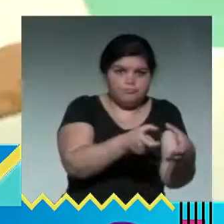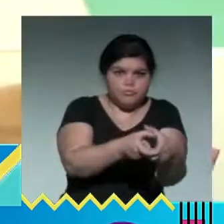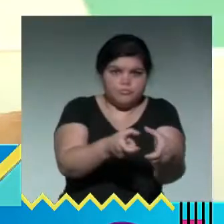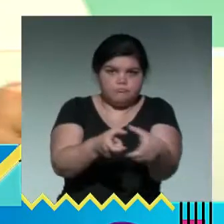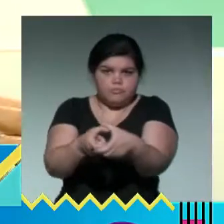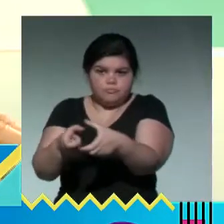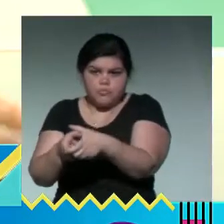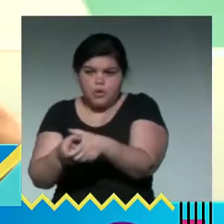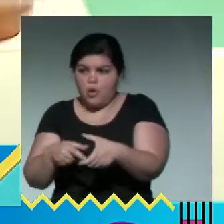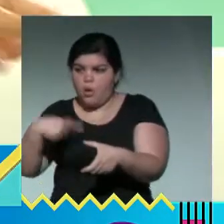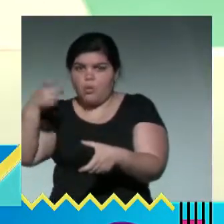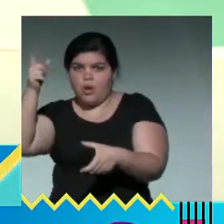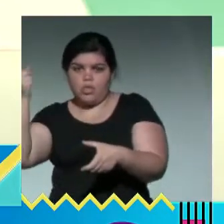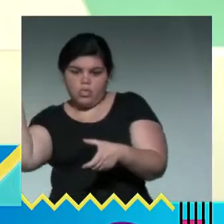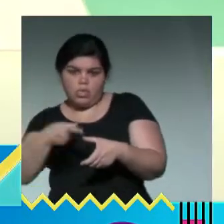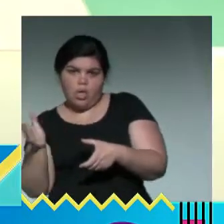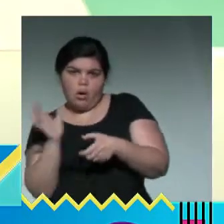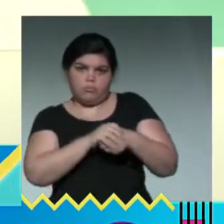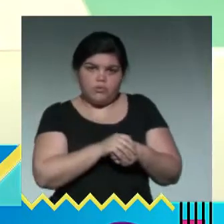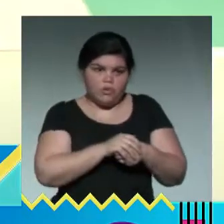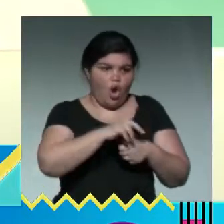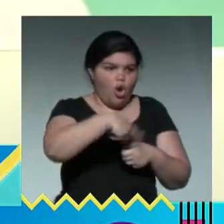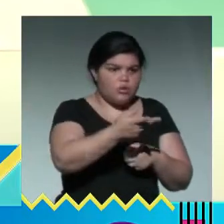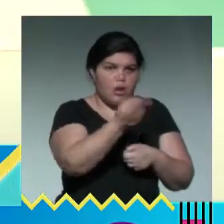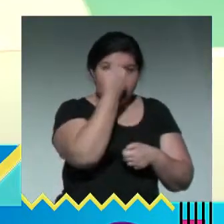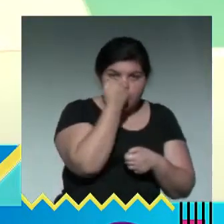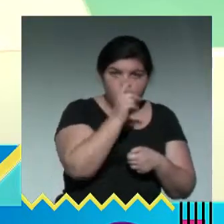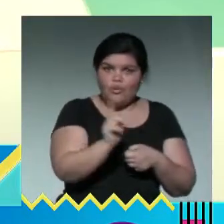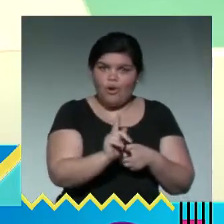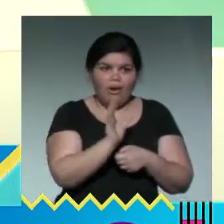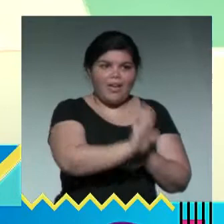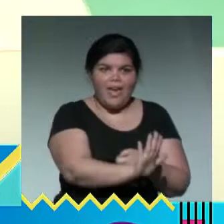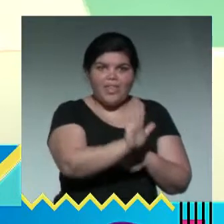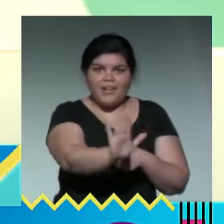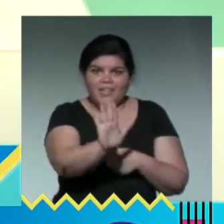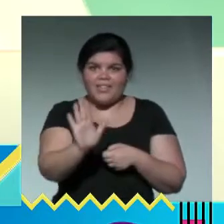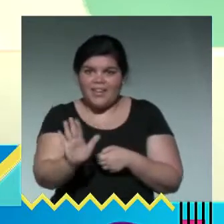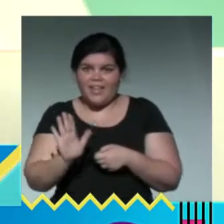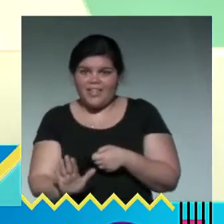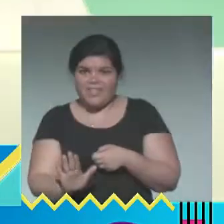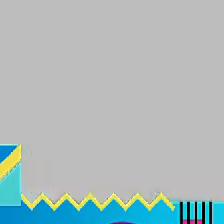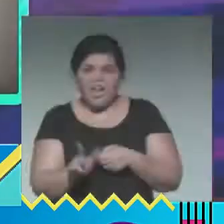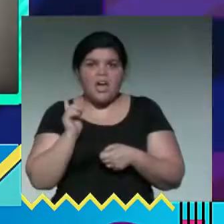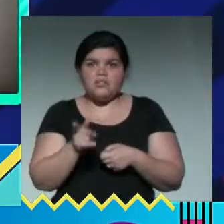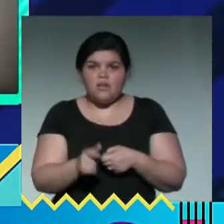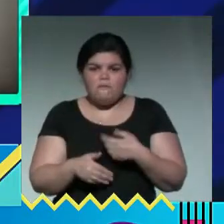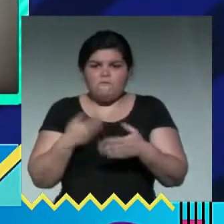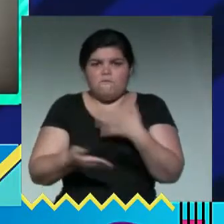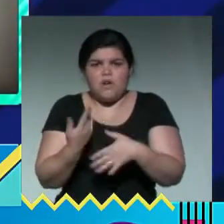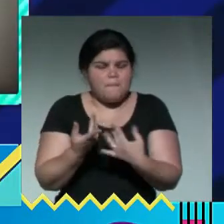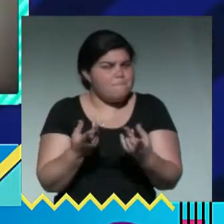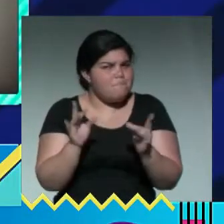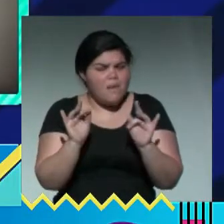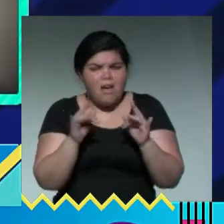uno dominara una, eso no significaba que las otras cayeran. Es decir, el funcionamiento fue mucho más difícil